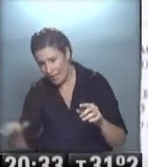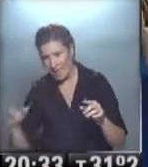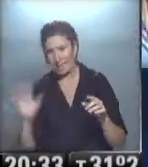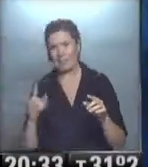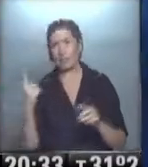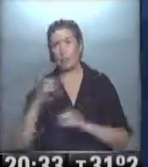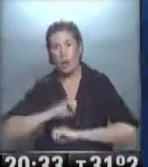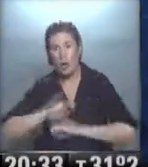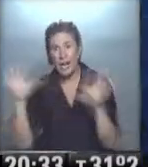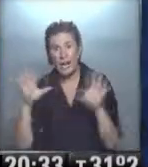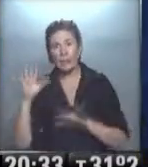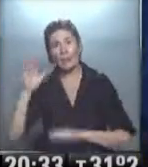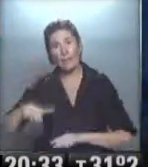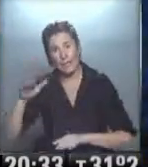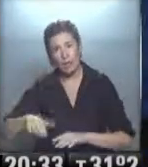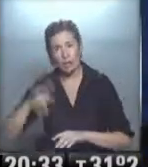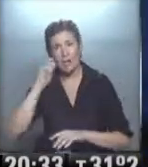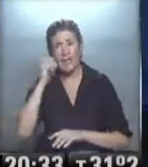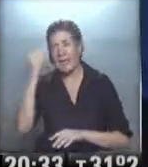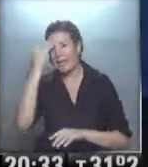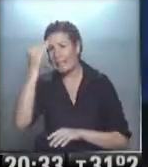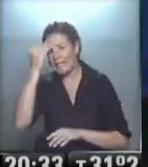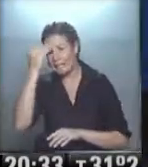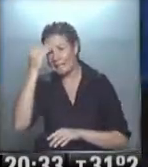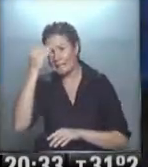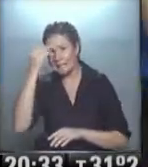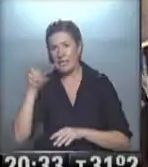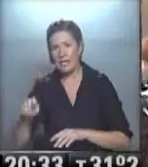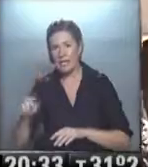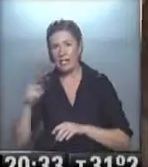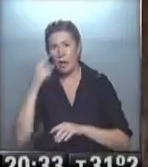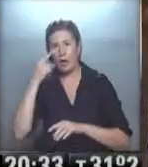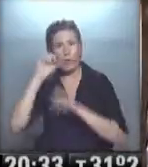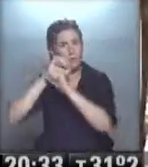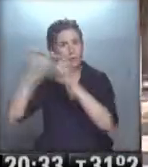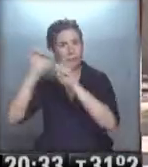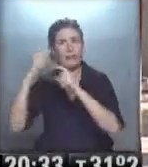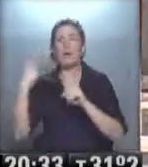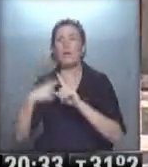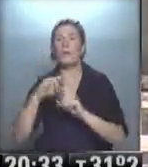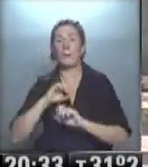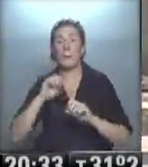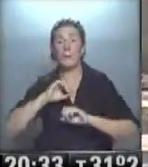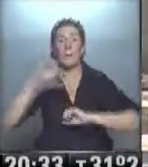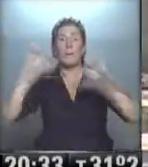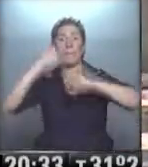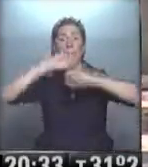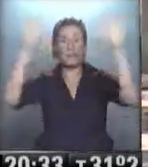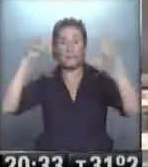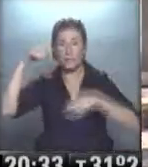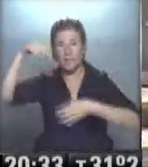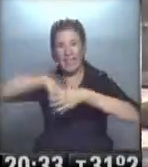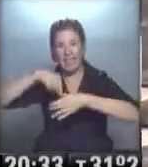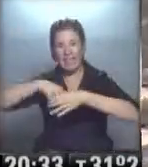menor, es un chico de 15 años con un estallido de globo ocular por haber colocado un petardo dentro de una